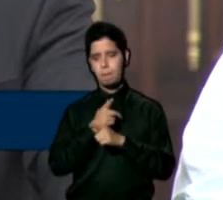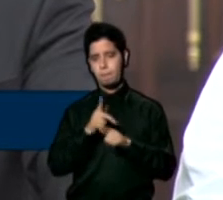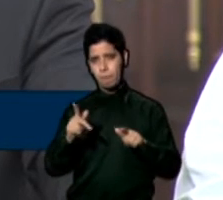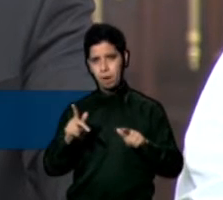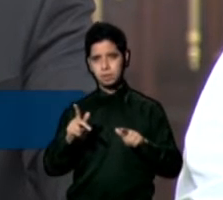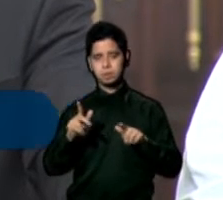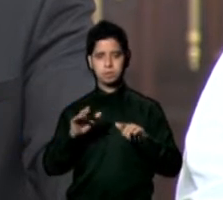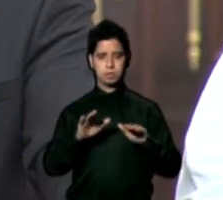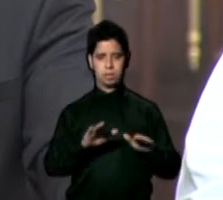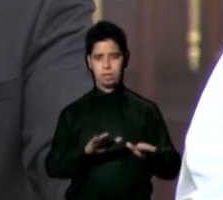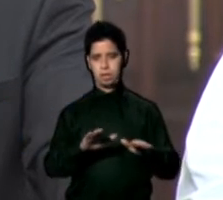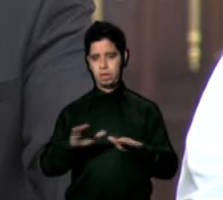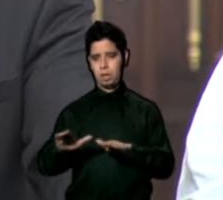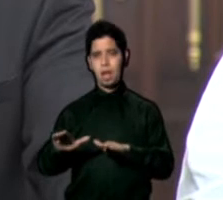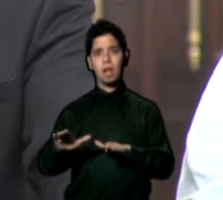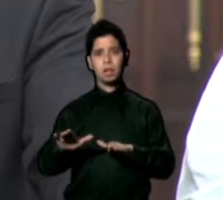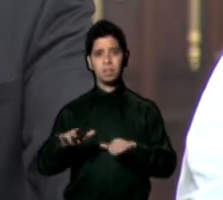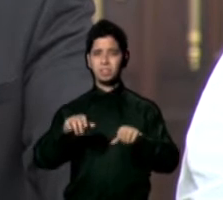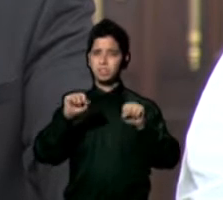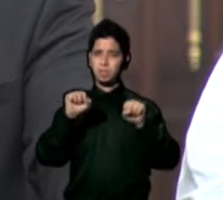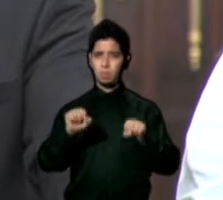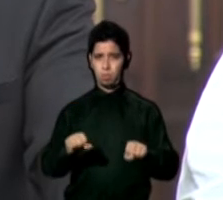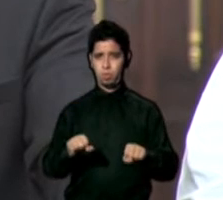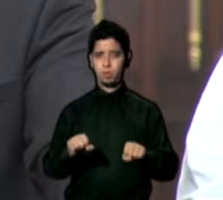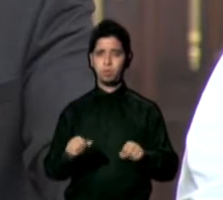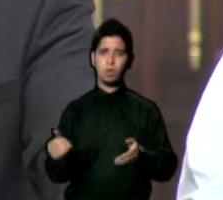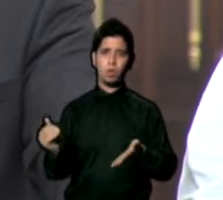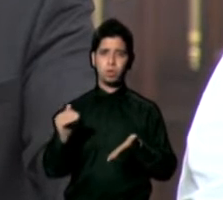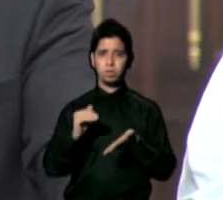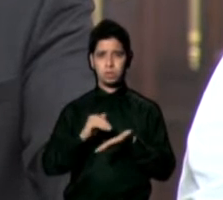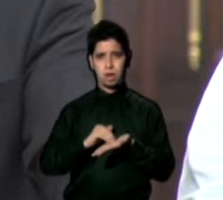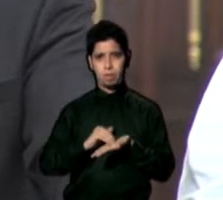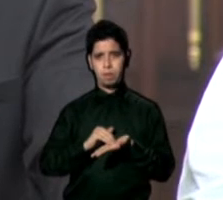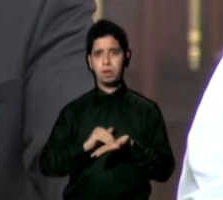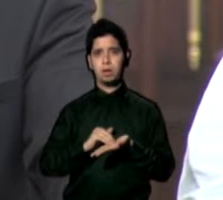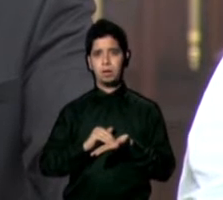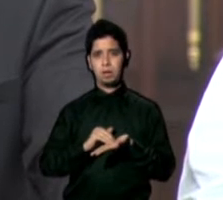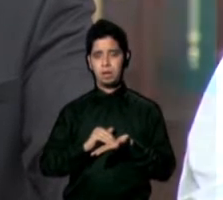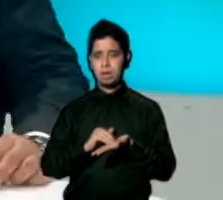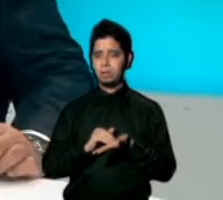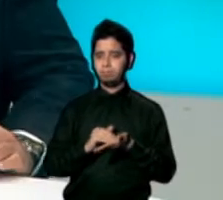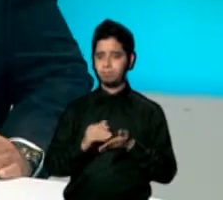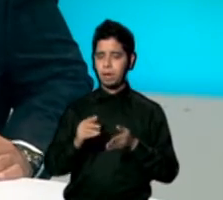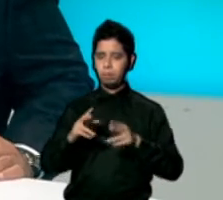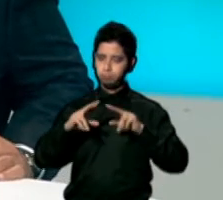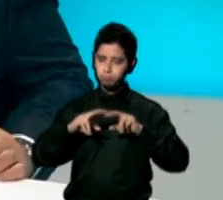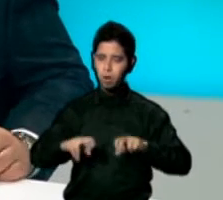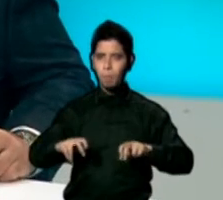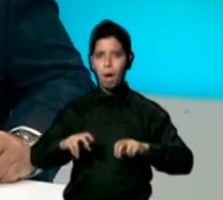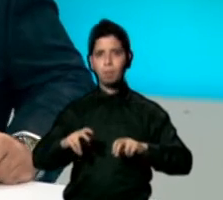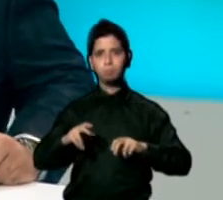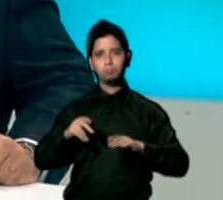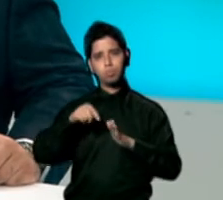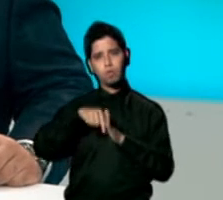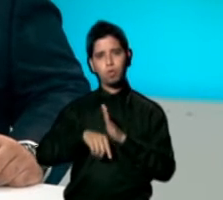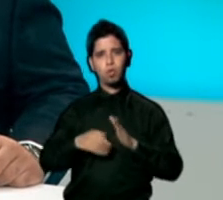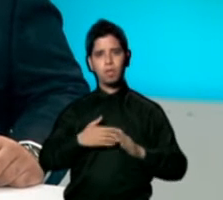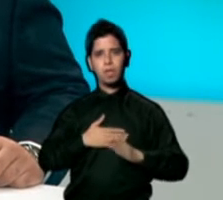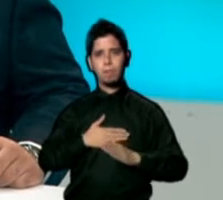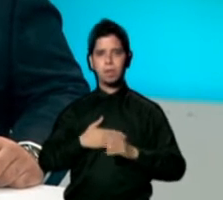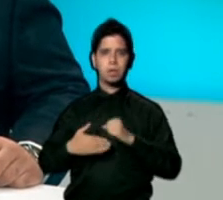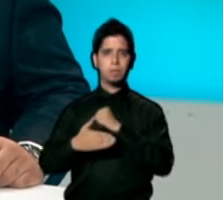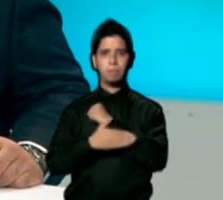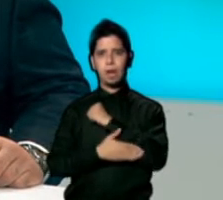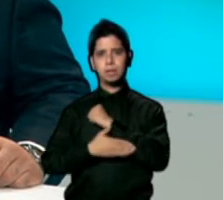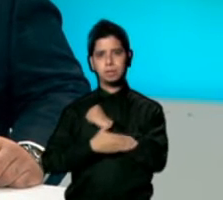de poder volver nuevamente a lo más profundo de mi país. De inmediato, David Bernier reaccionó